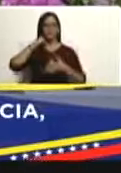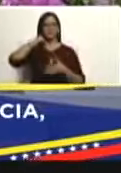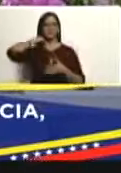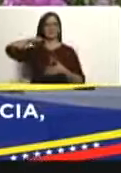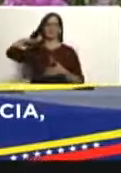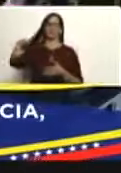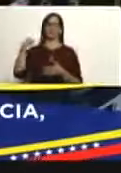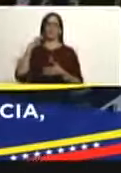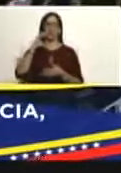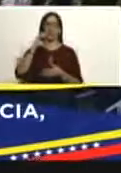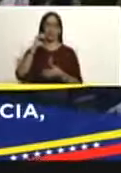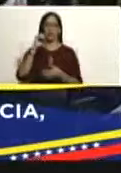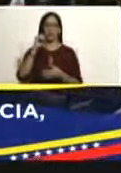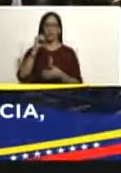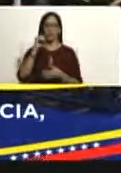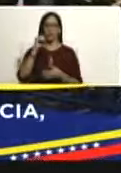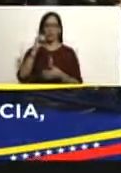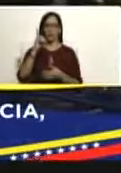Odila,